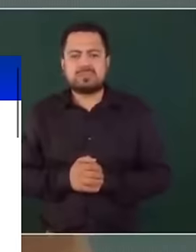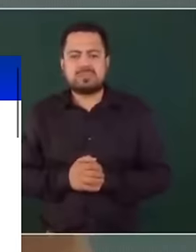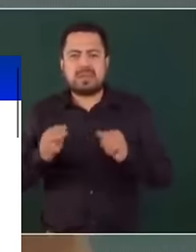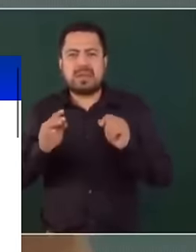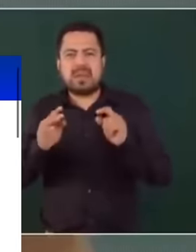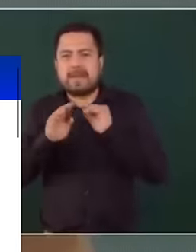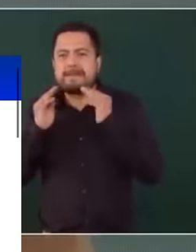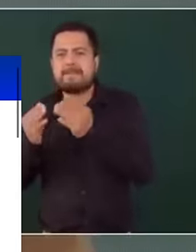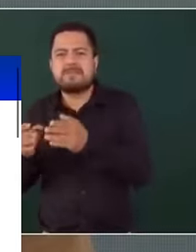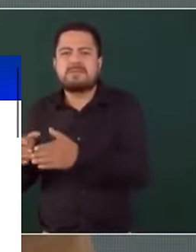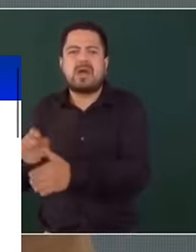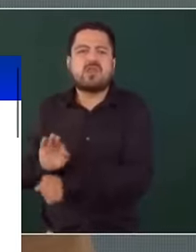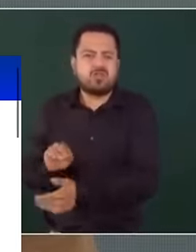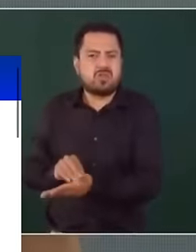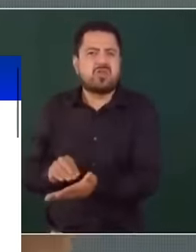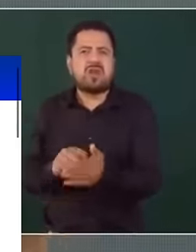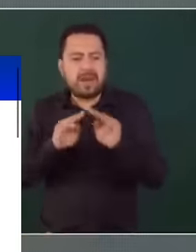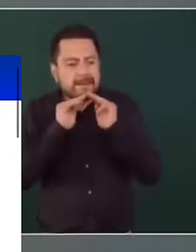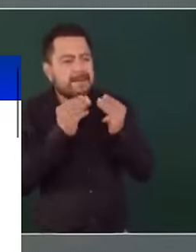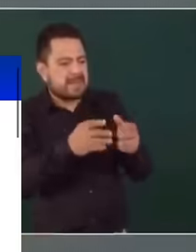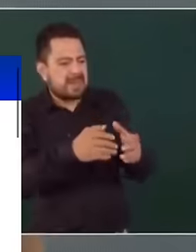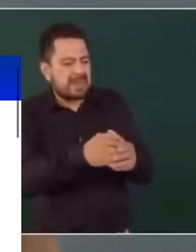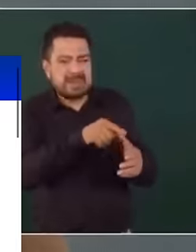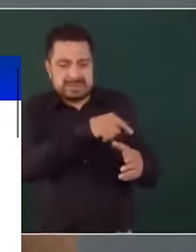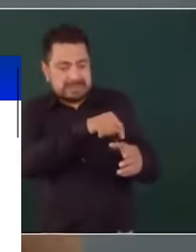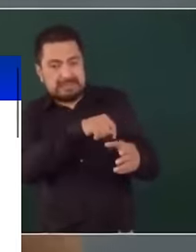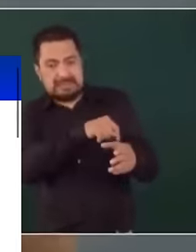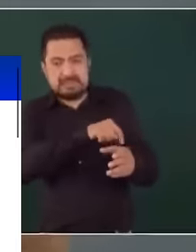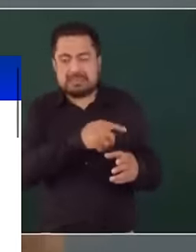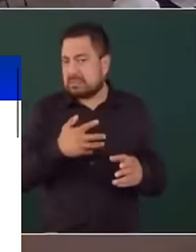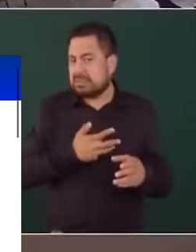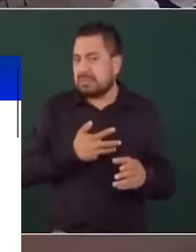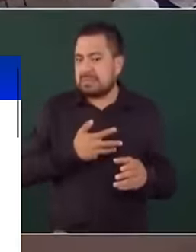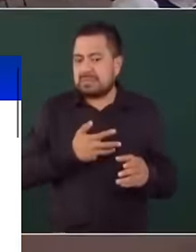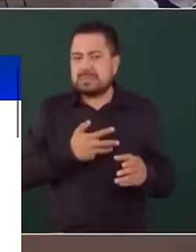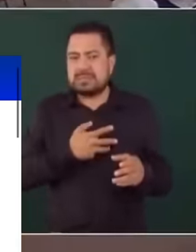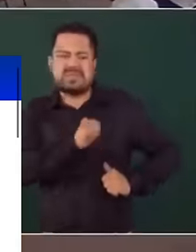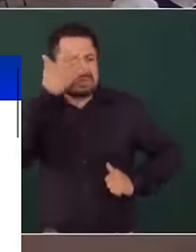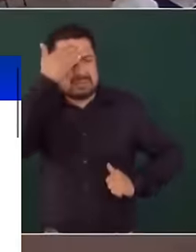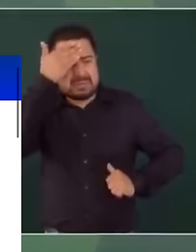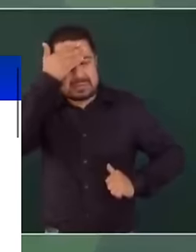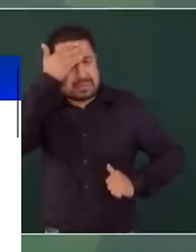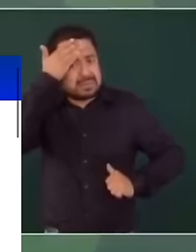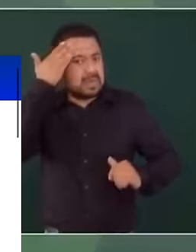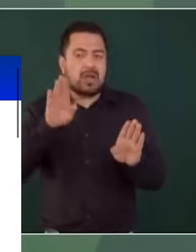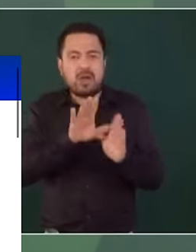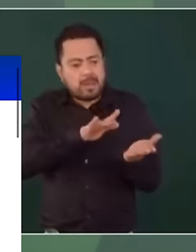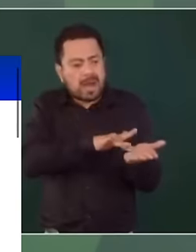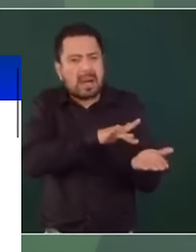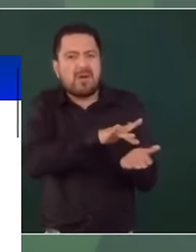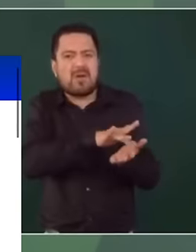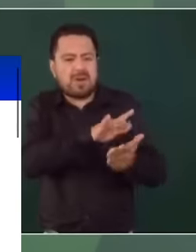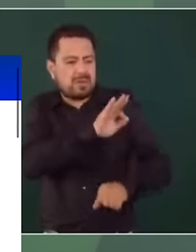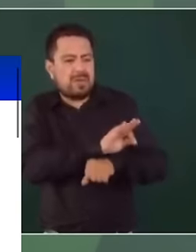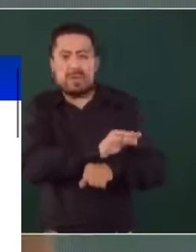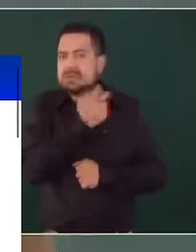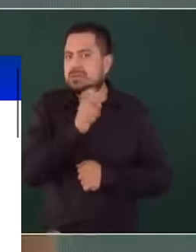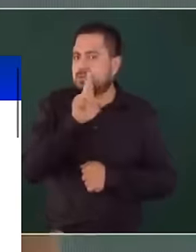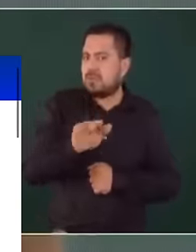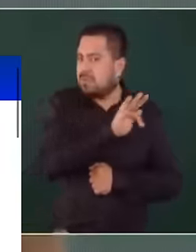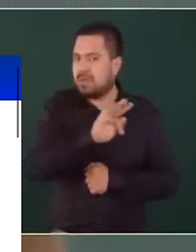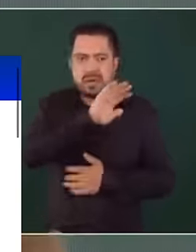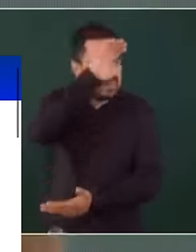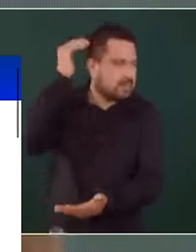bandas de delincuentes, en donde las bandas de delincuentes tienen sus bases de apoyo, de protección. Eso no se